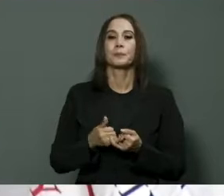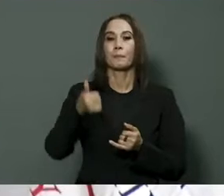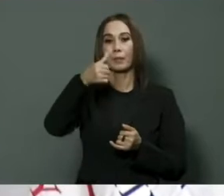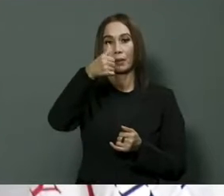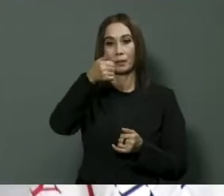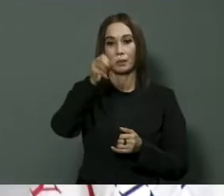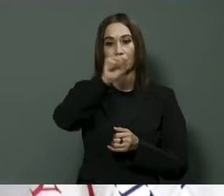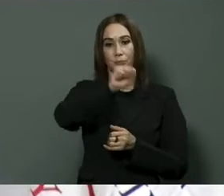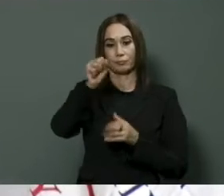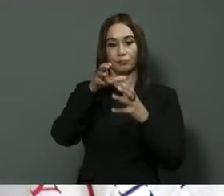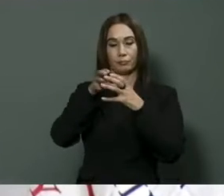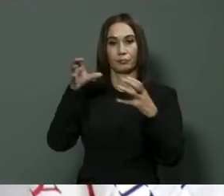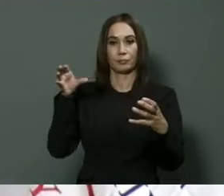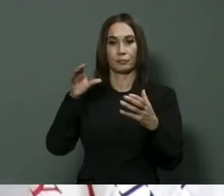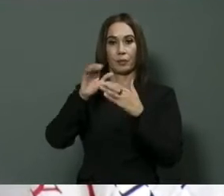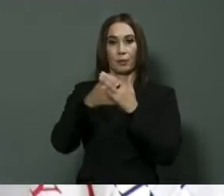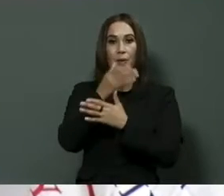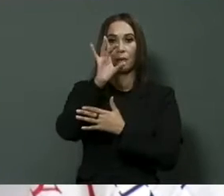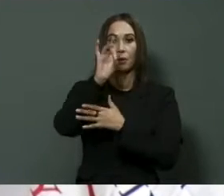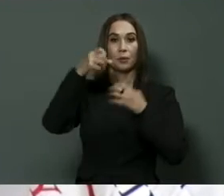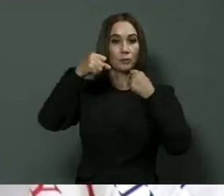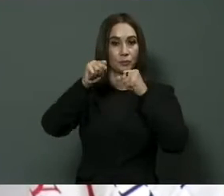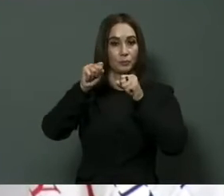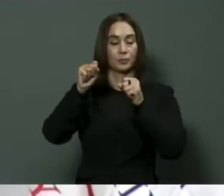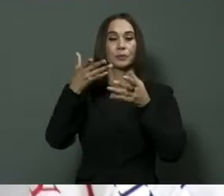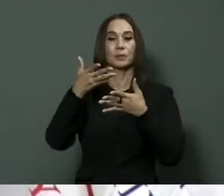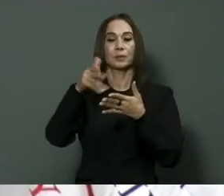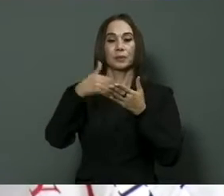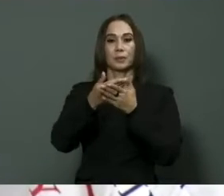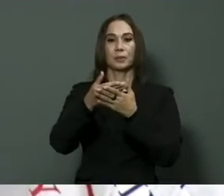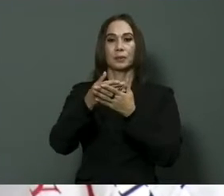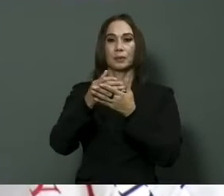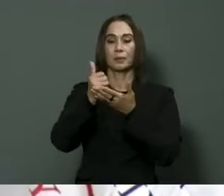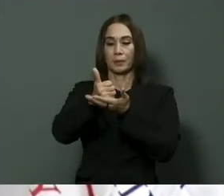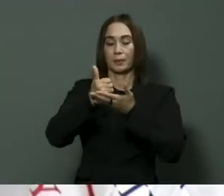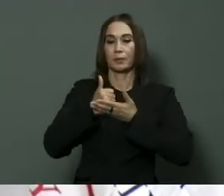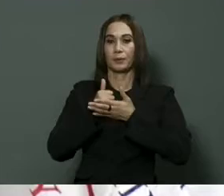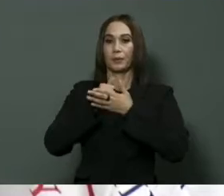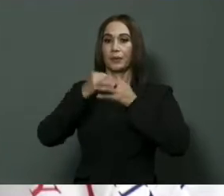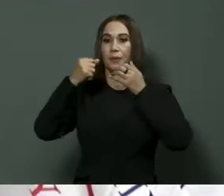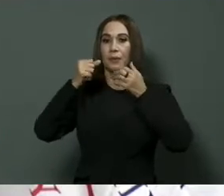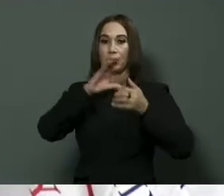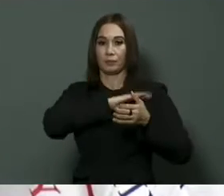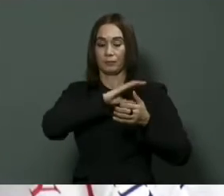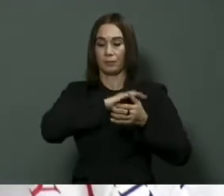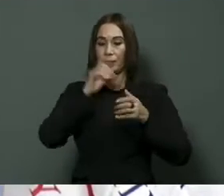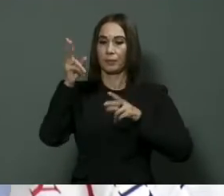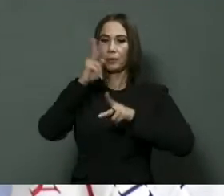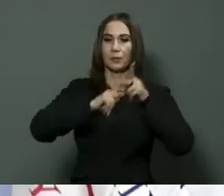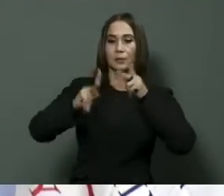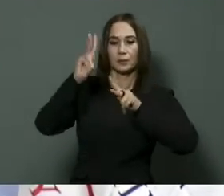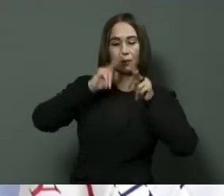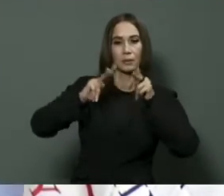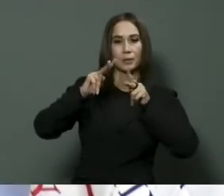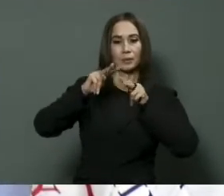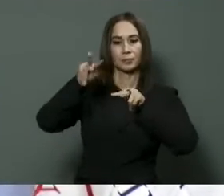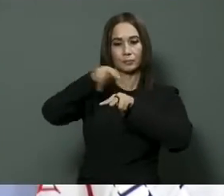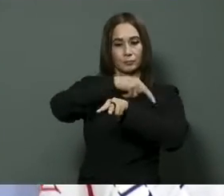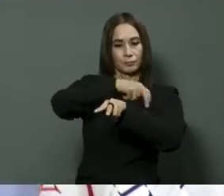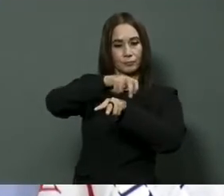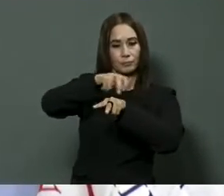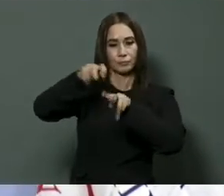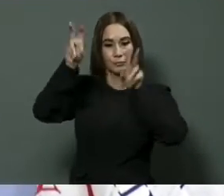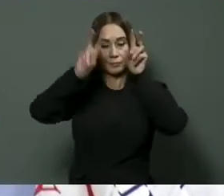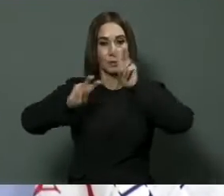10 camionetas y 8 motocicletas que reforzarán las unidades asignadas para el patrullaje, que